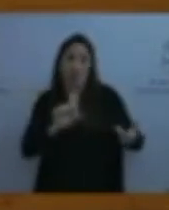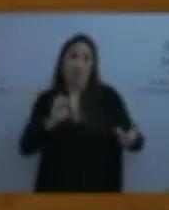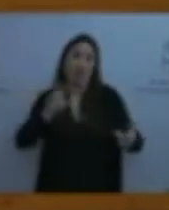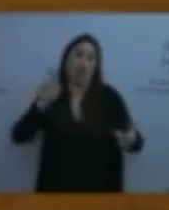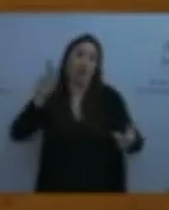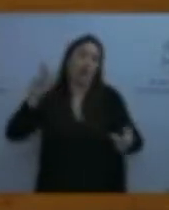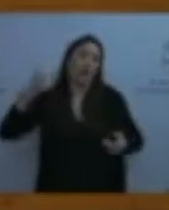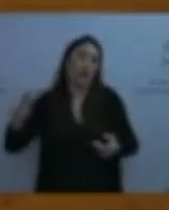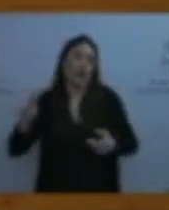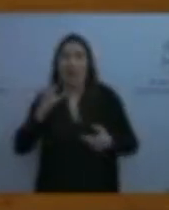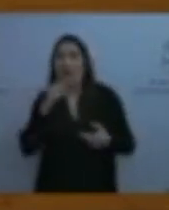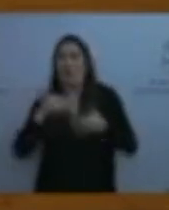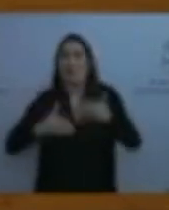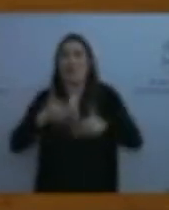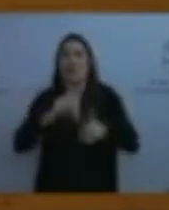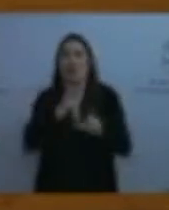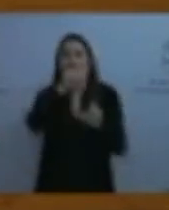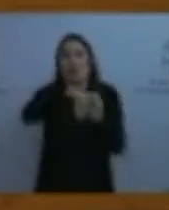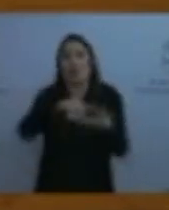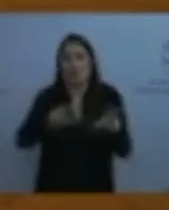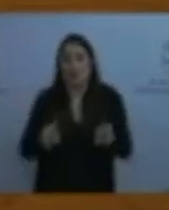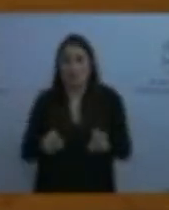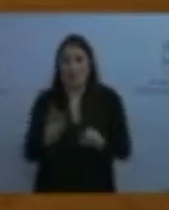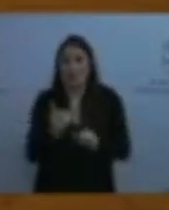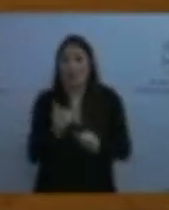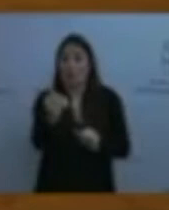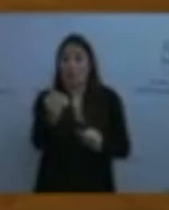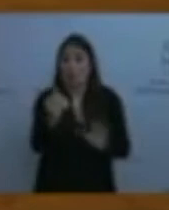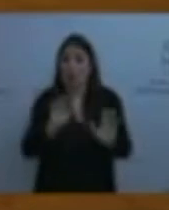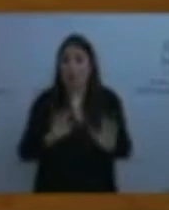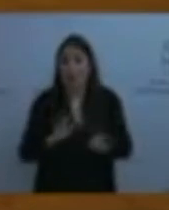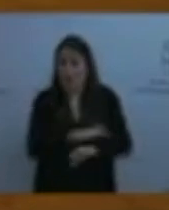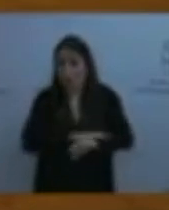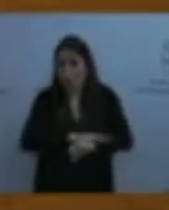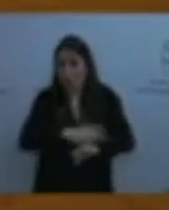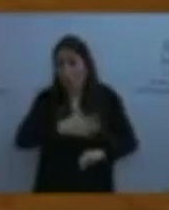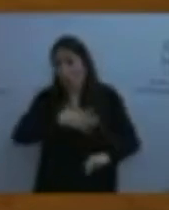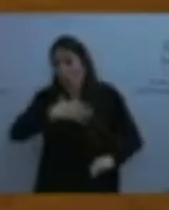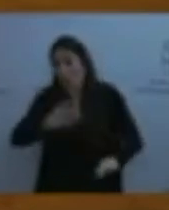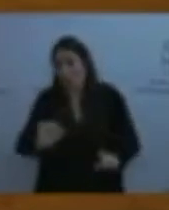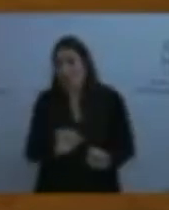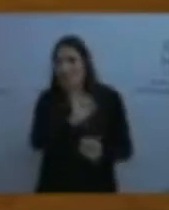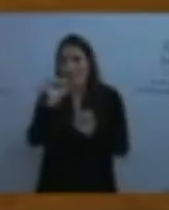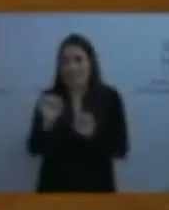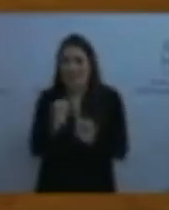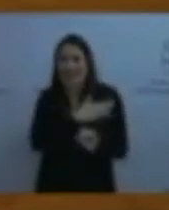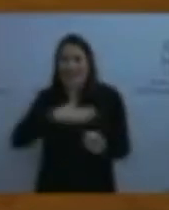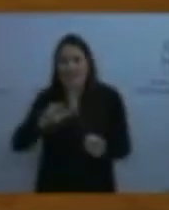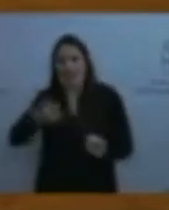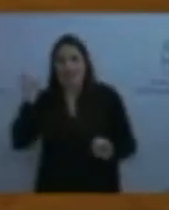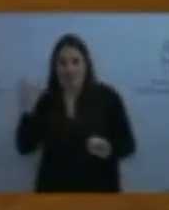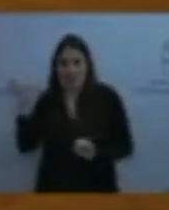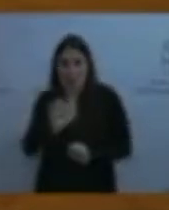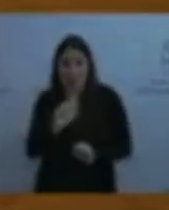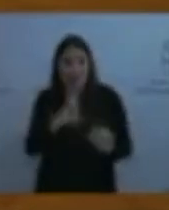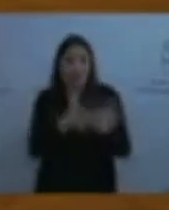en un proceso de nuevas elecciones, donde el futuro gobierno podría defender un hard Brexit o Brexit duro, que